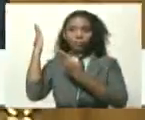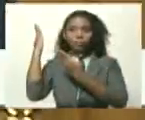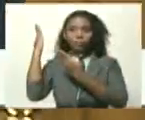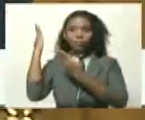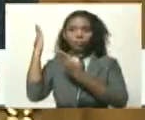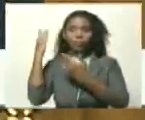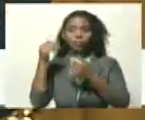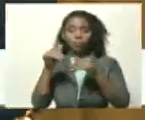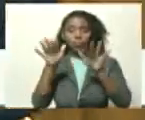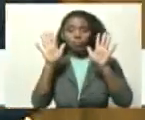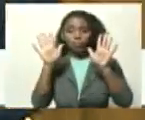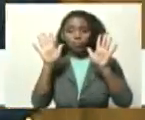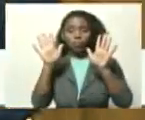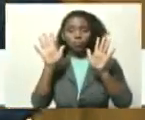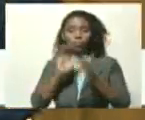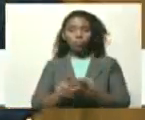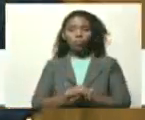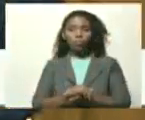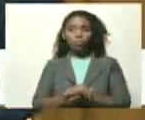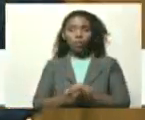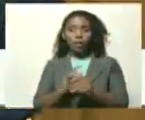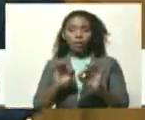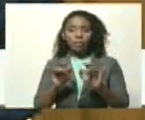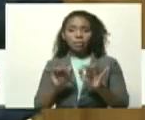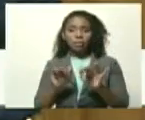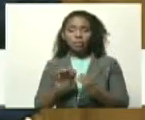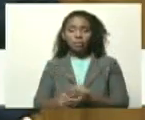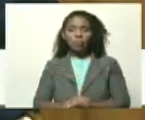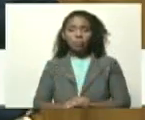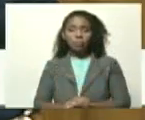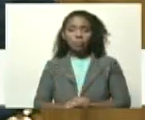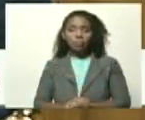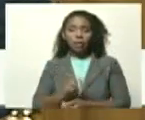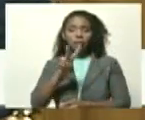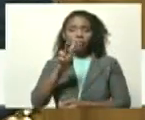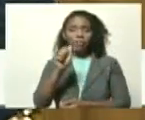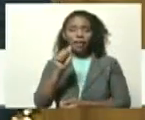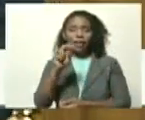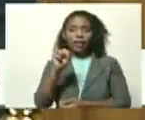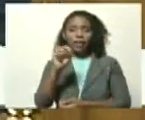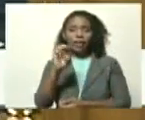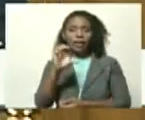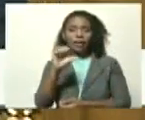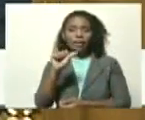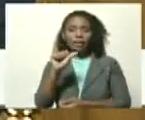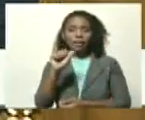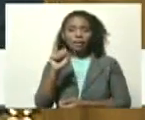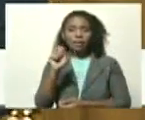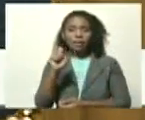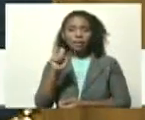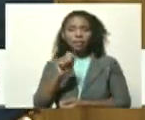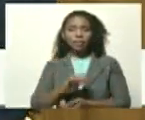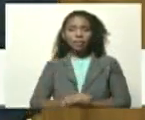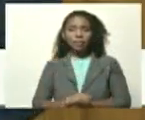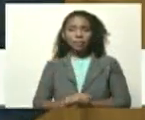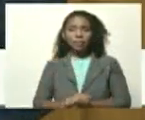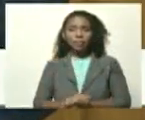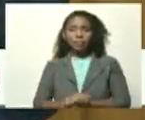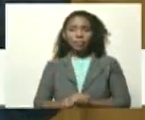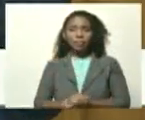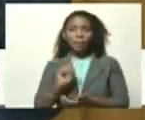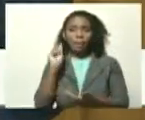Y por supuesto, a la secretaria Vanessa Robertazo. Punto de orden, ciudadano